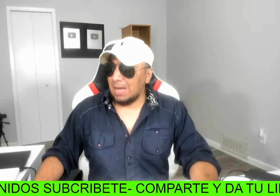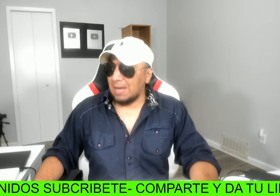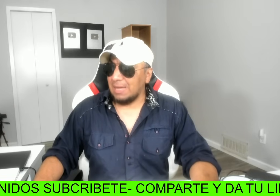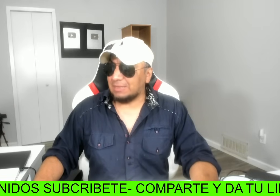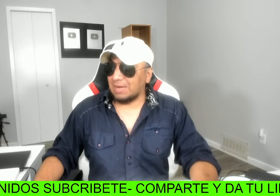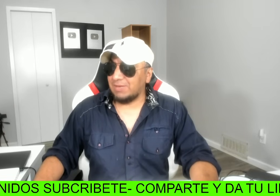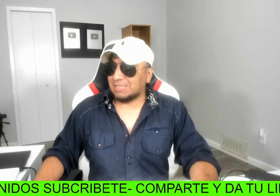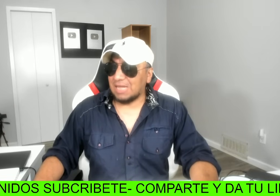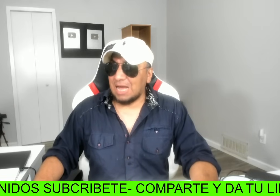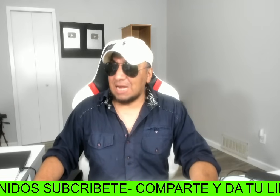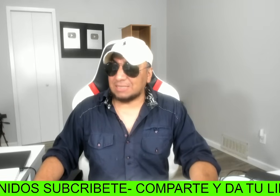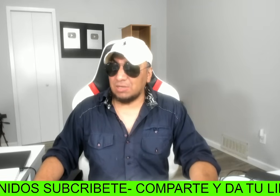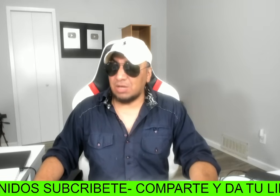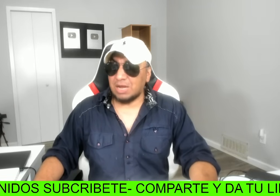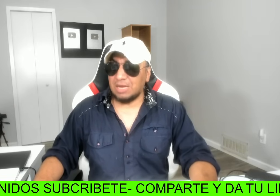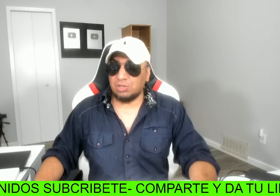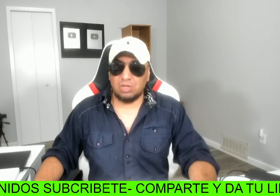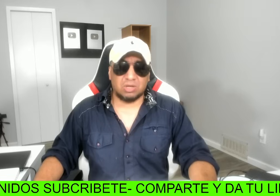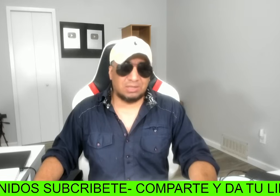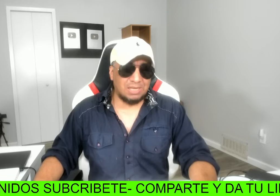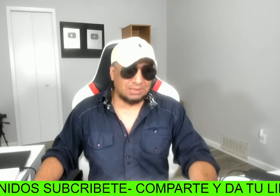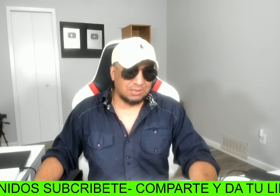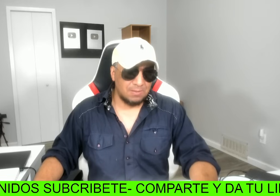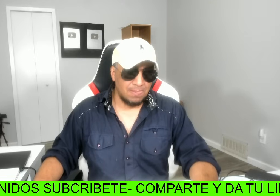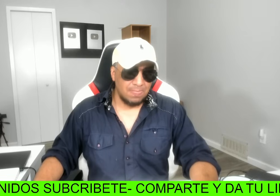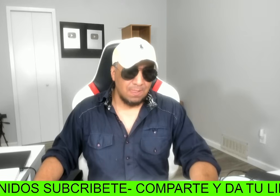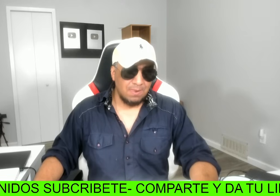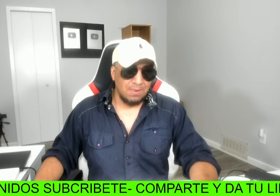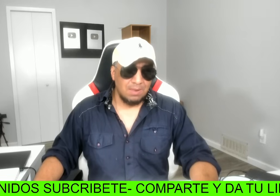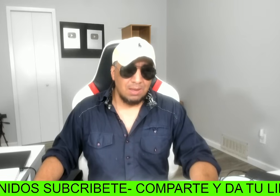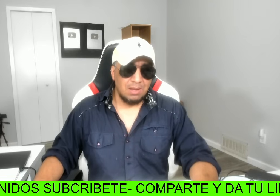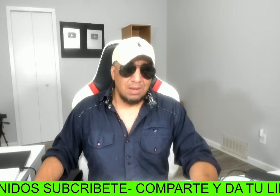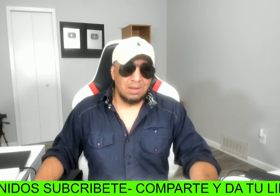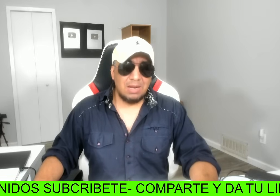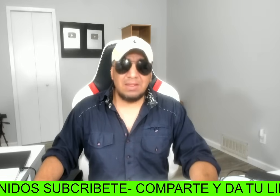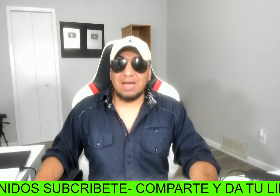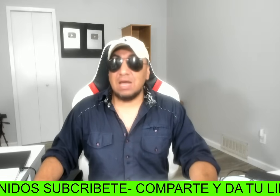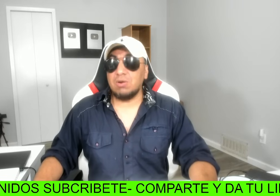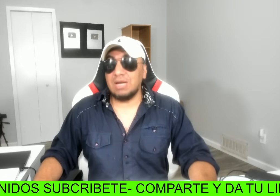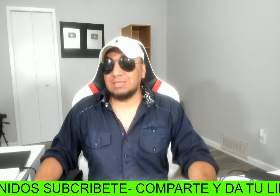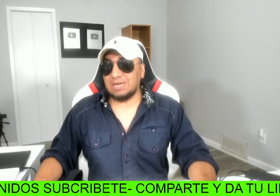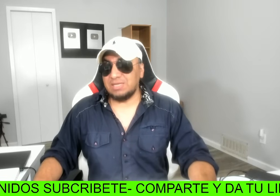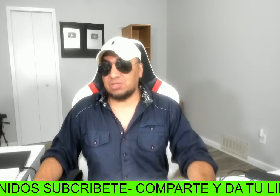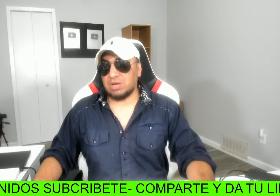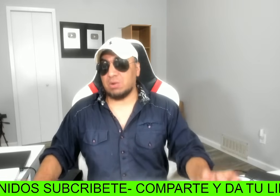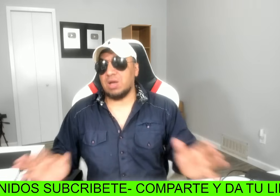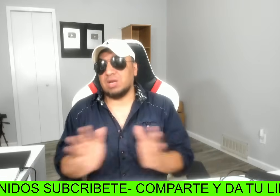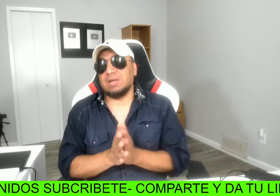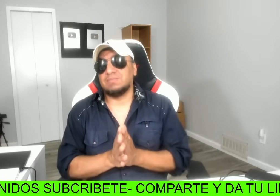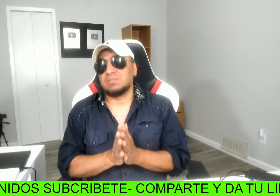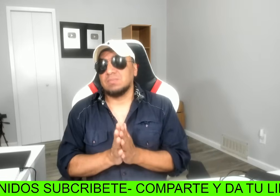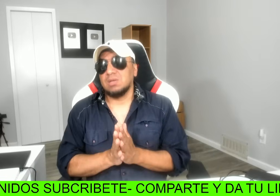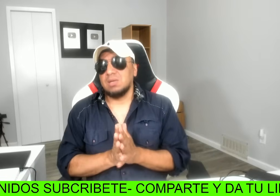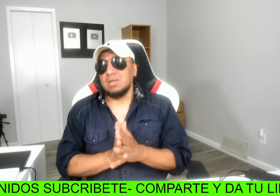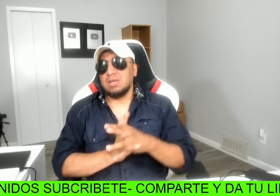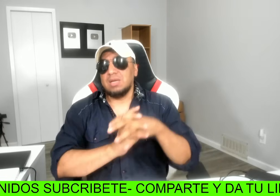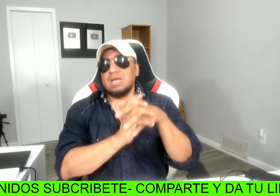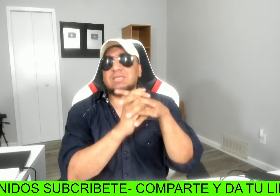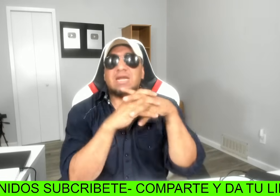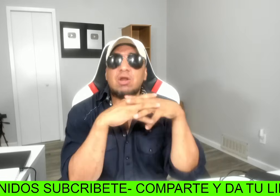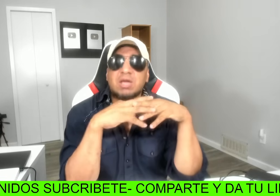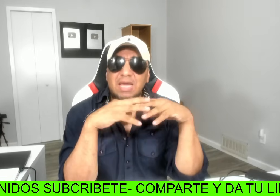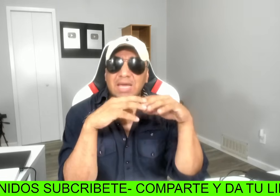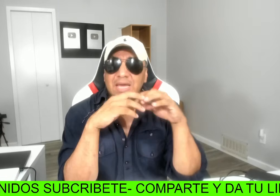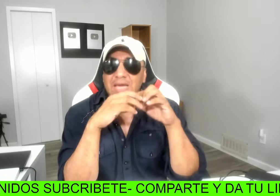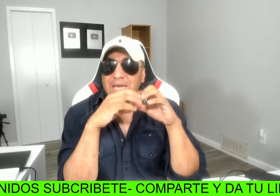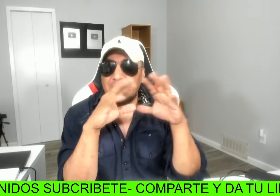en una entrevista a la señora Claudia Ortiz, la dejaron entredicho, recuerden,